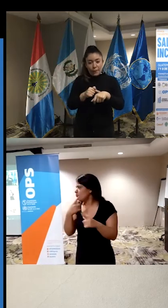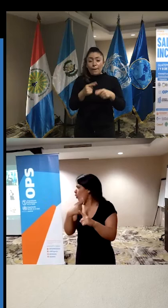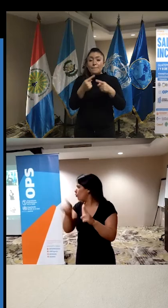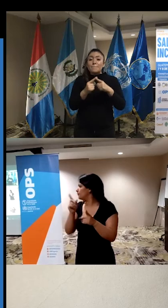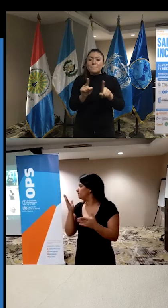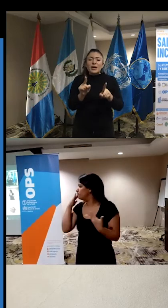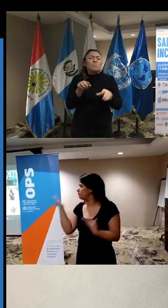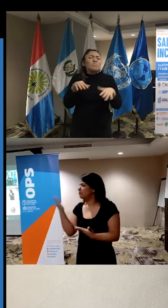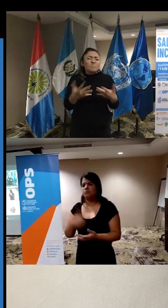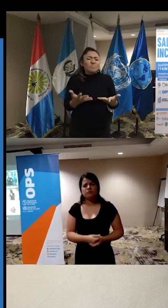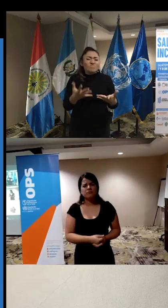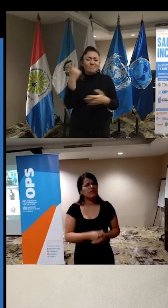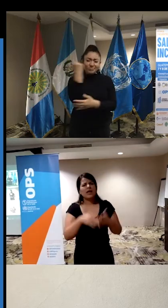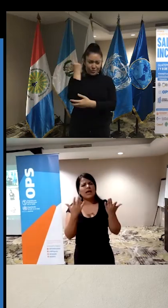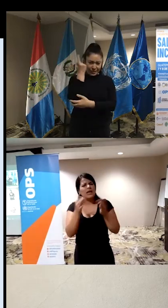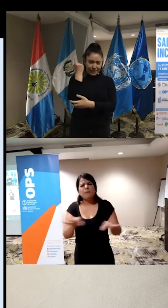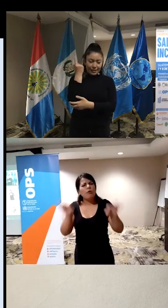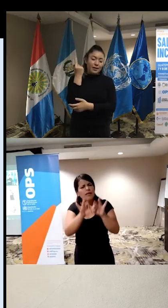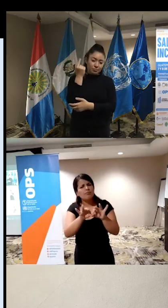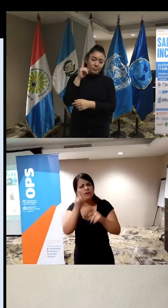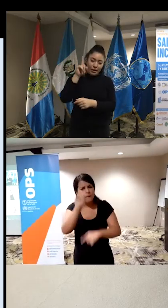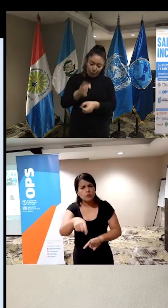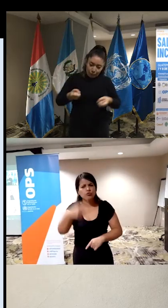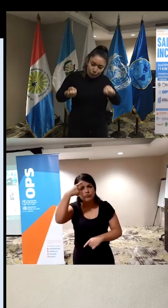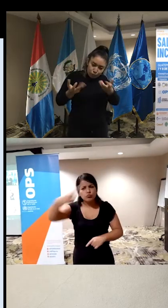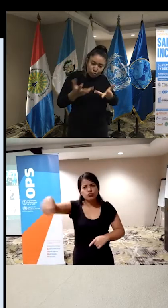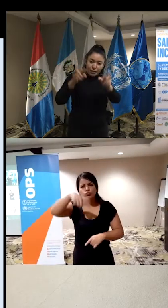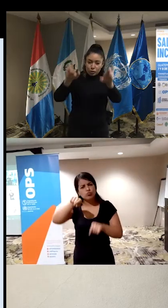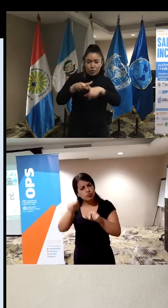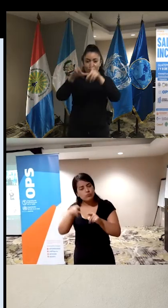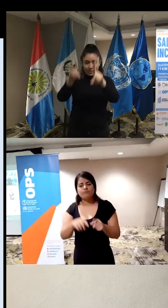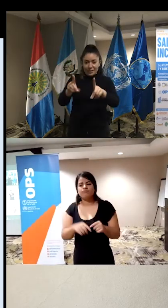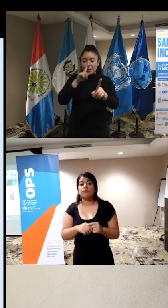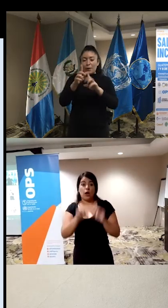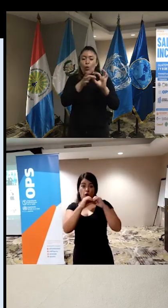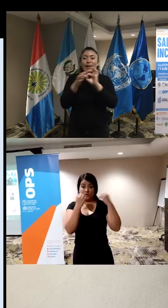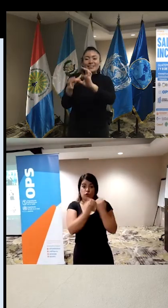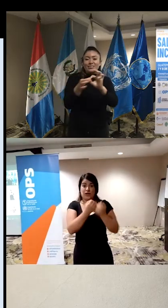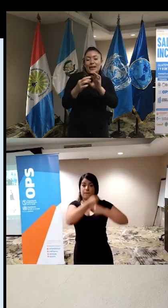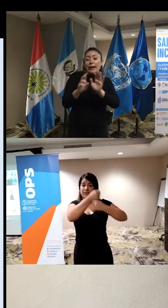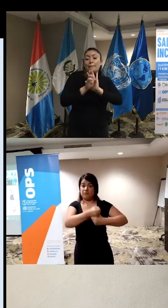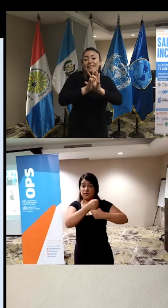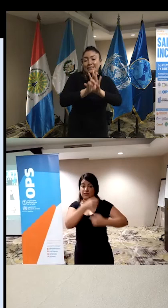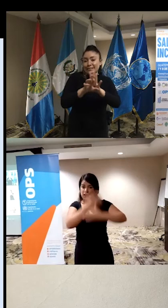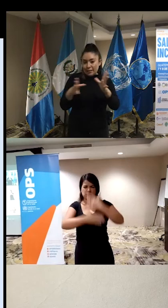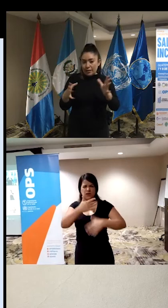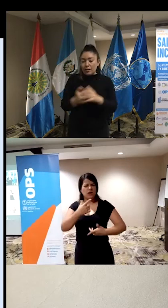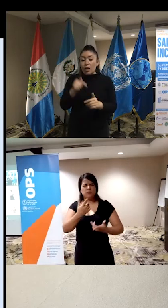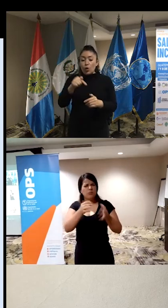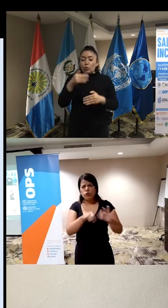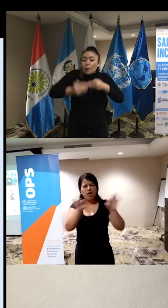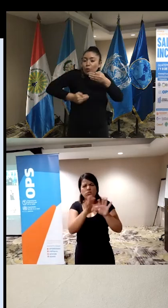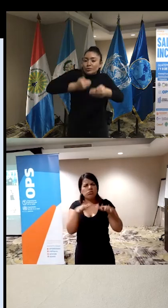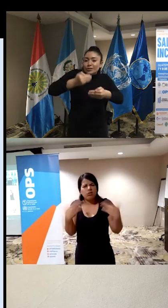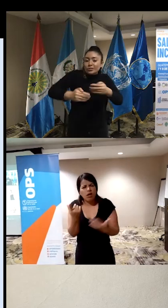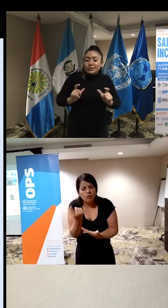¿qué es lo importante que debemos notar las personas con discapacidad en las organizaciones representativas? Los procesos de certificación